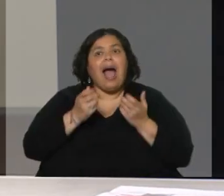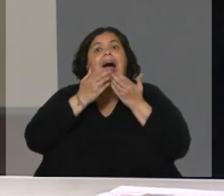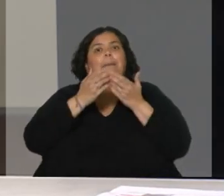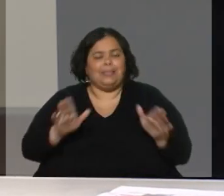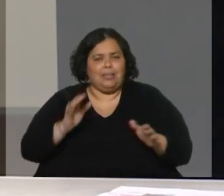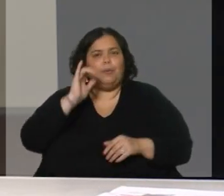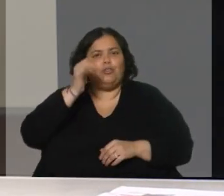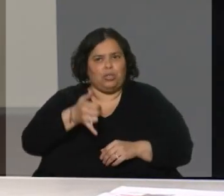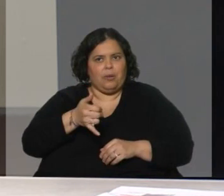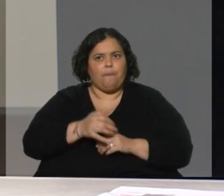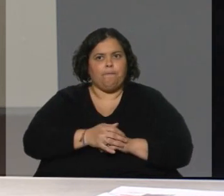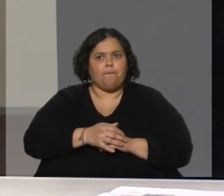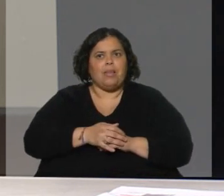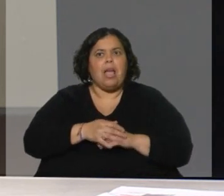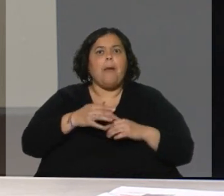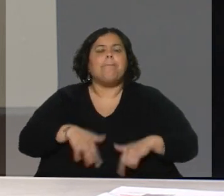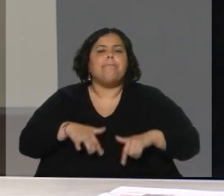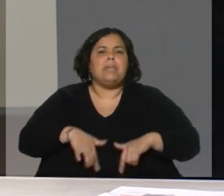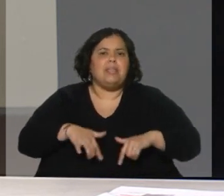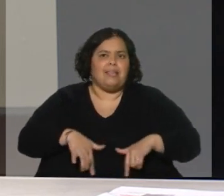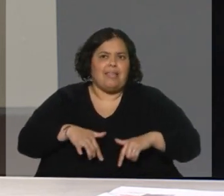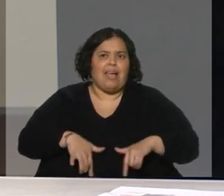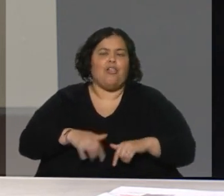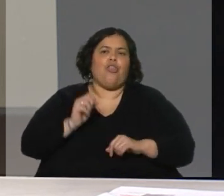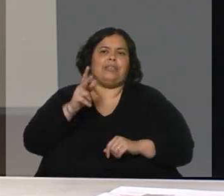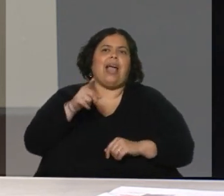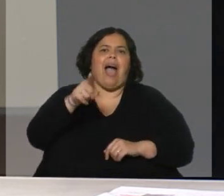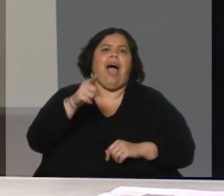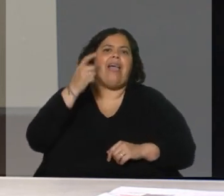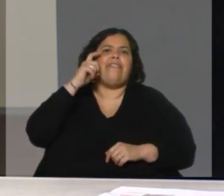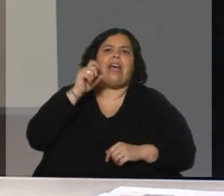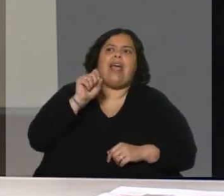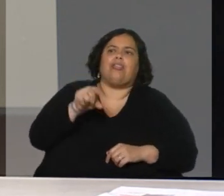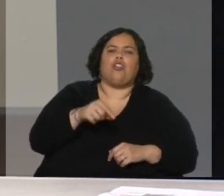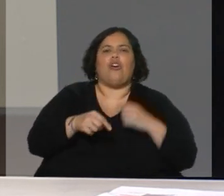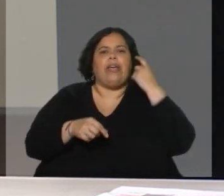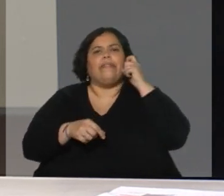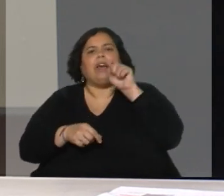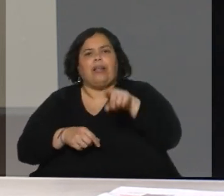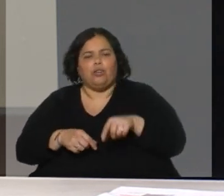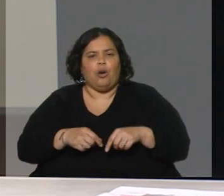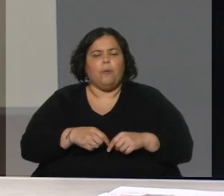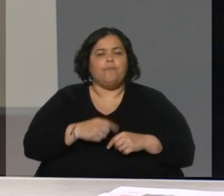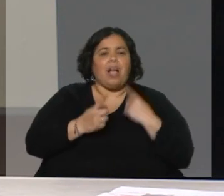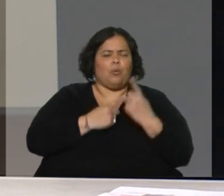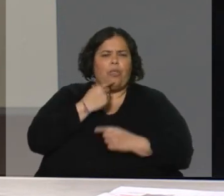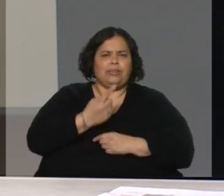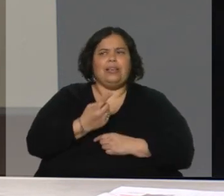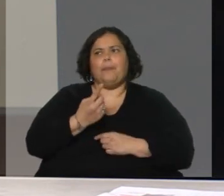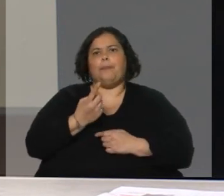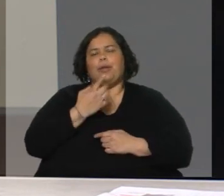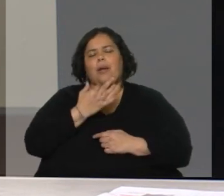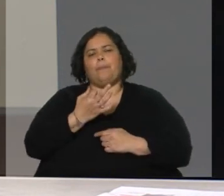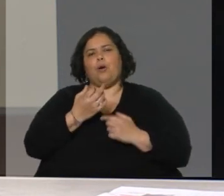sí lleva los mensajes de los ministerios eran que eran todos inventos nuestros en realidad había desavenencias entre entre la dirección Nacional